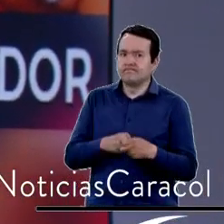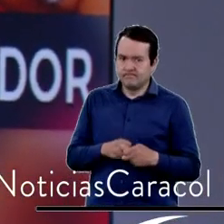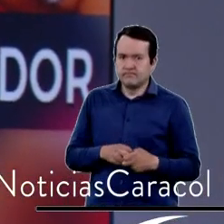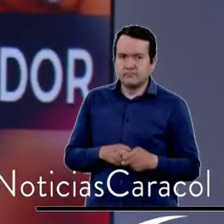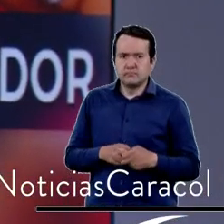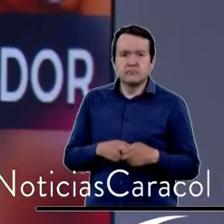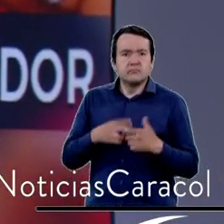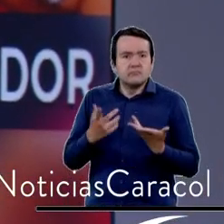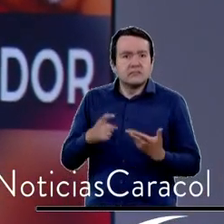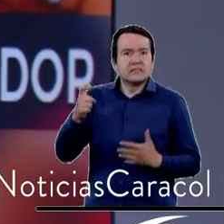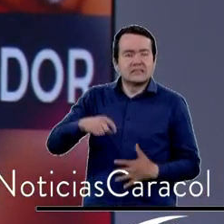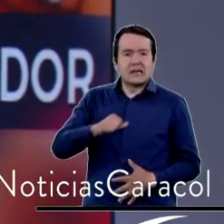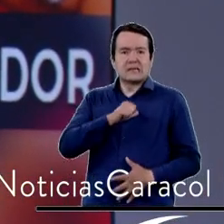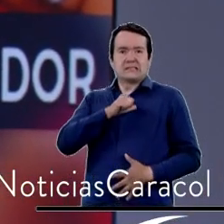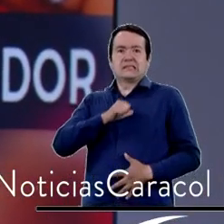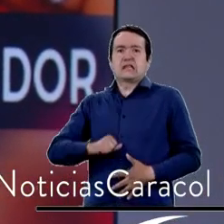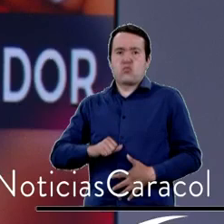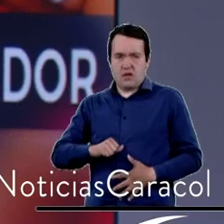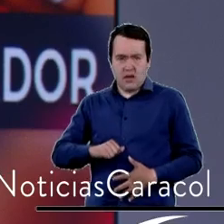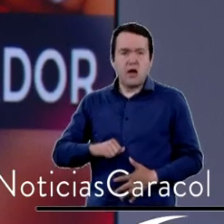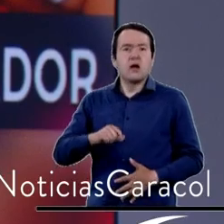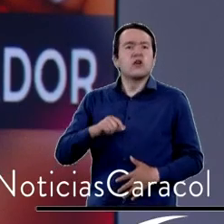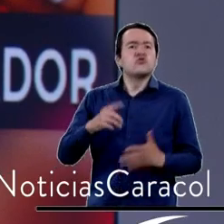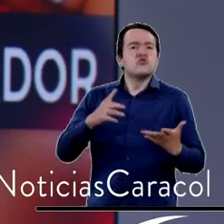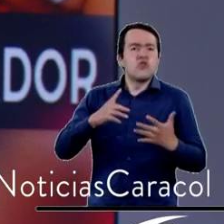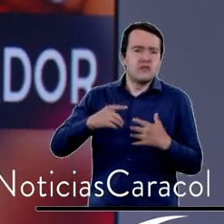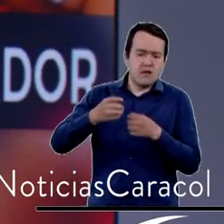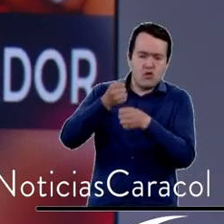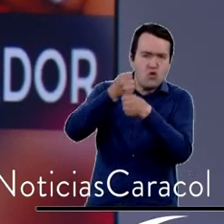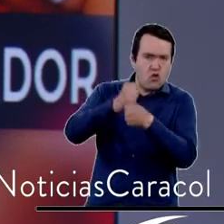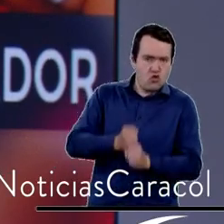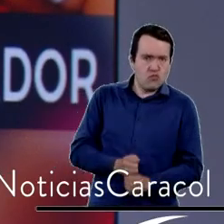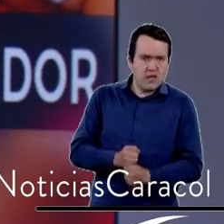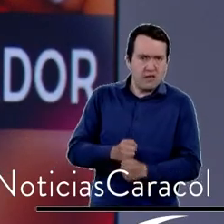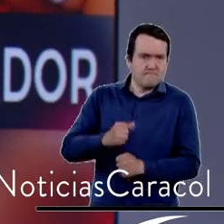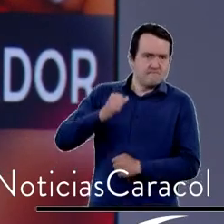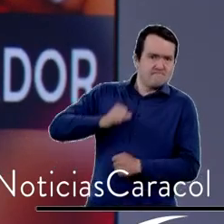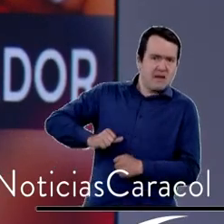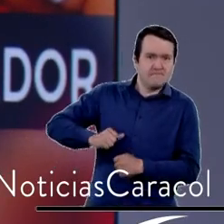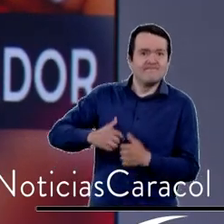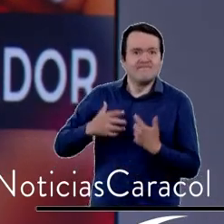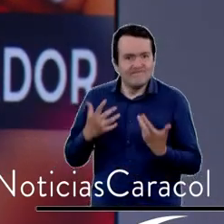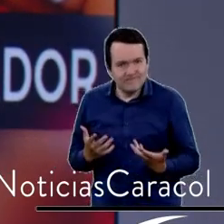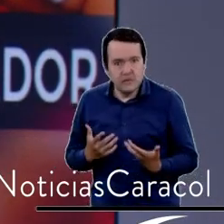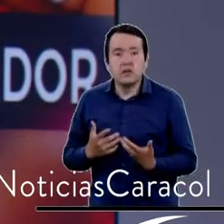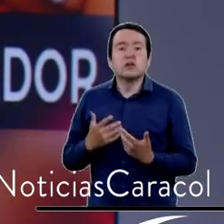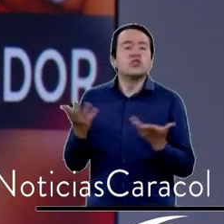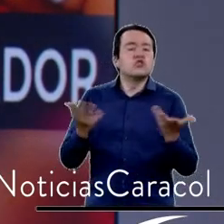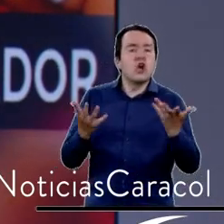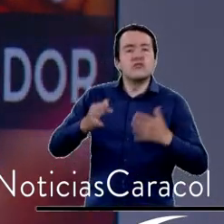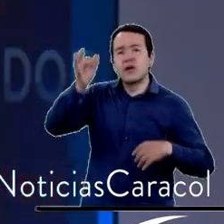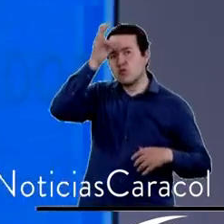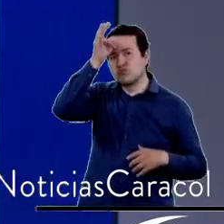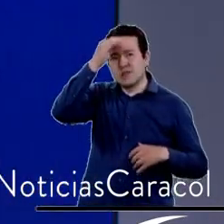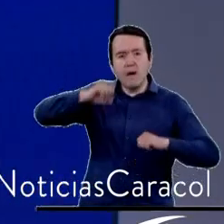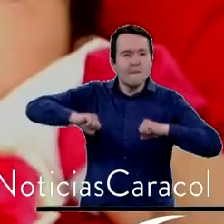por una malformación en su columna. Este singular caso puso a prueba al personal médico del Hospital de Meisen en